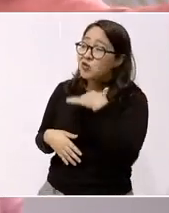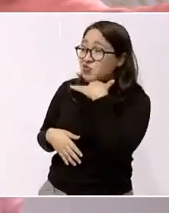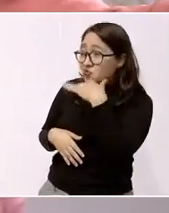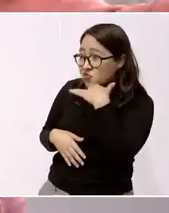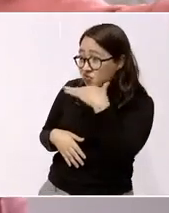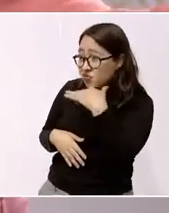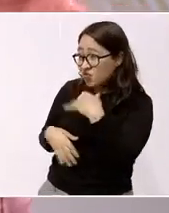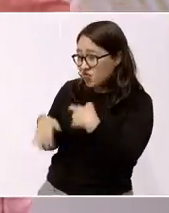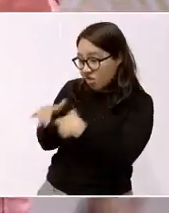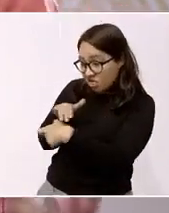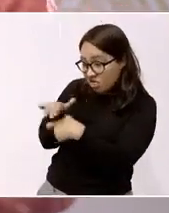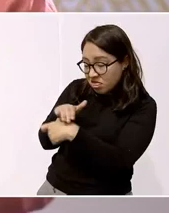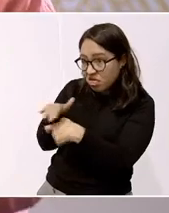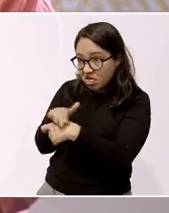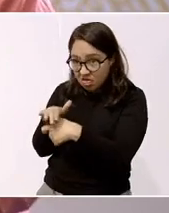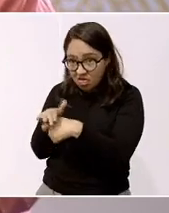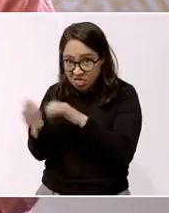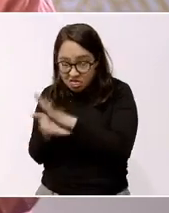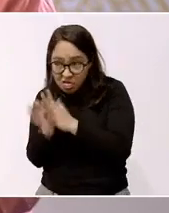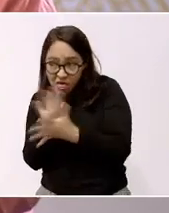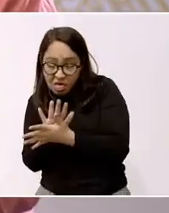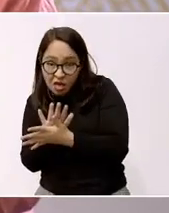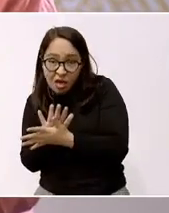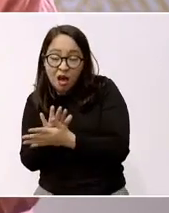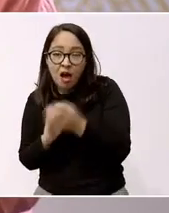cultura del pueblo de México.